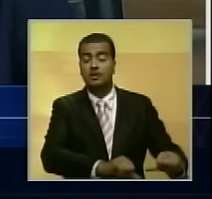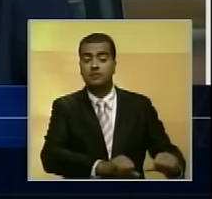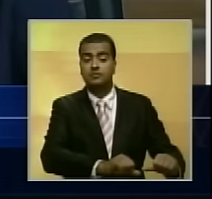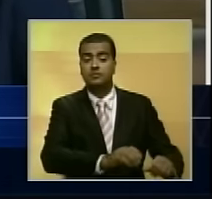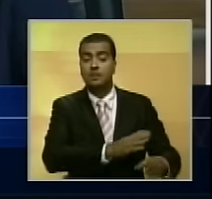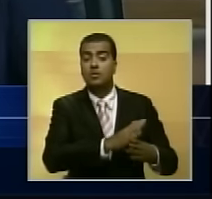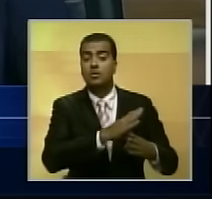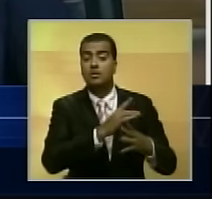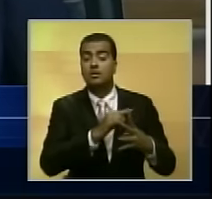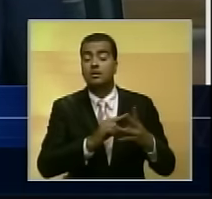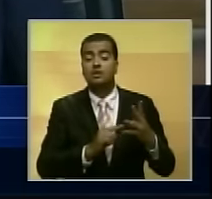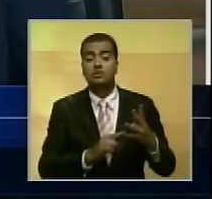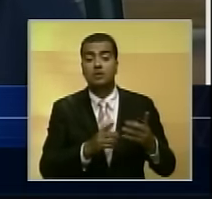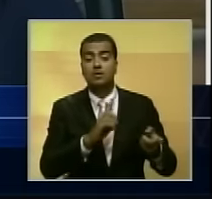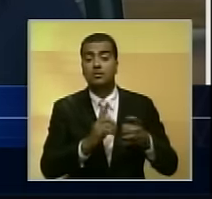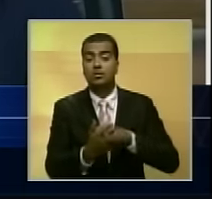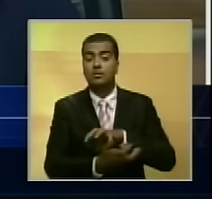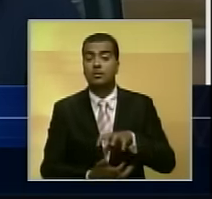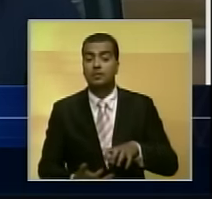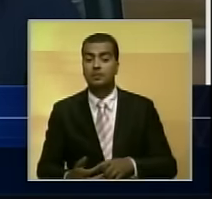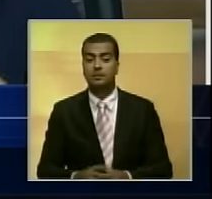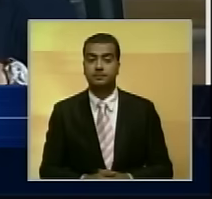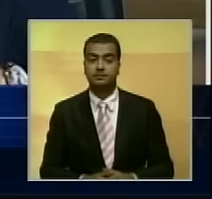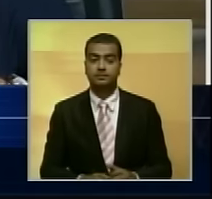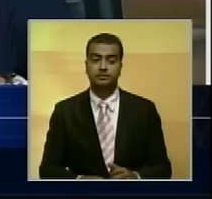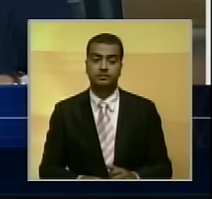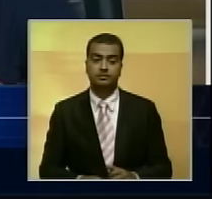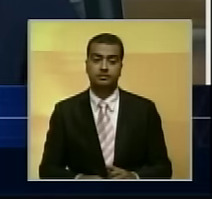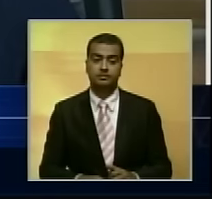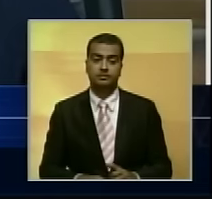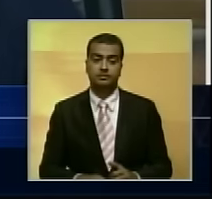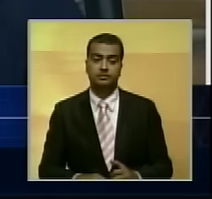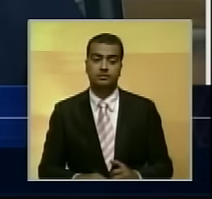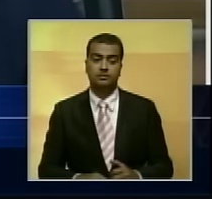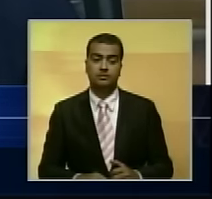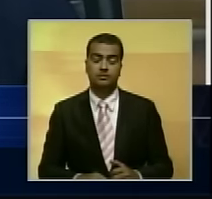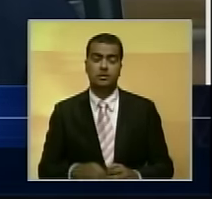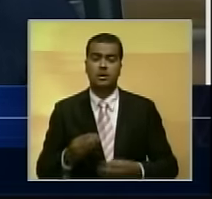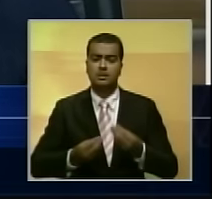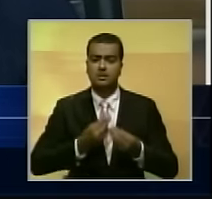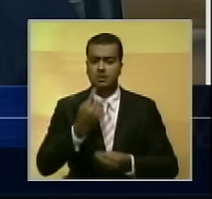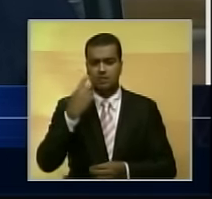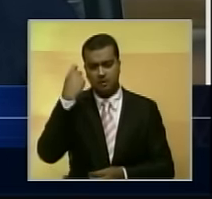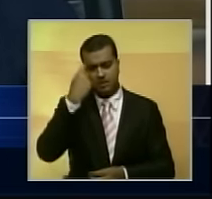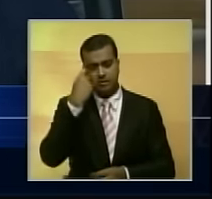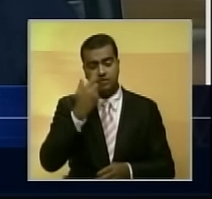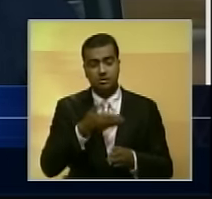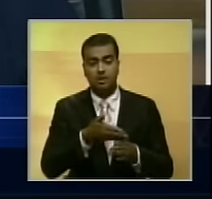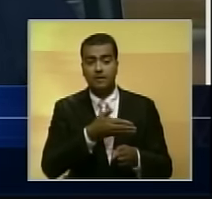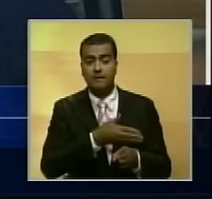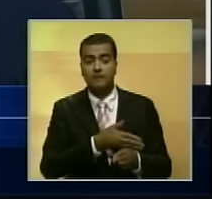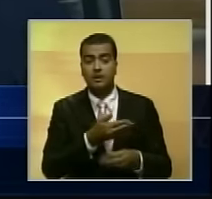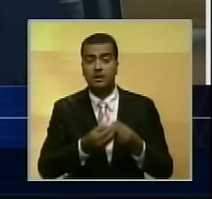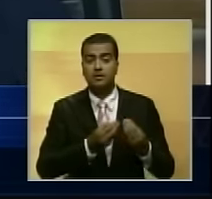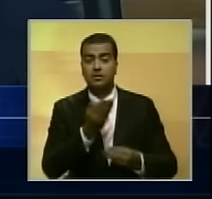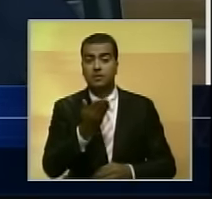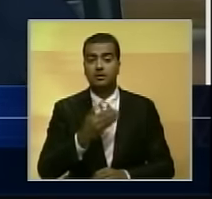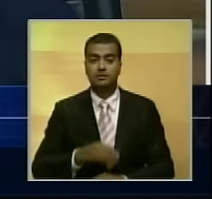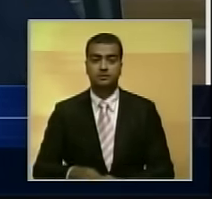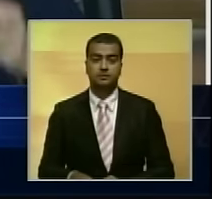pesar de ello, con actos violentos. Y eso me va a remitir a una reflexión posterior que haré sobre